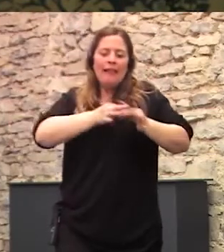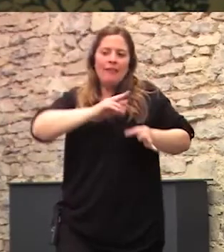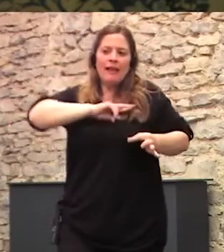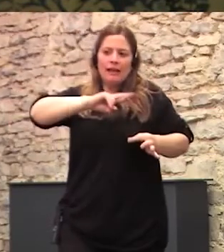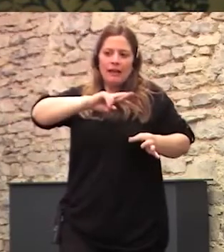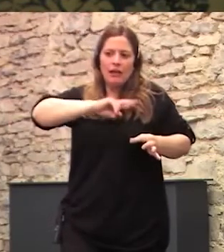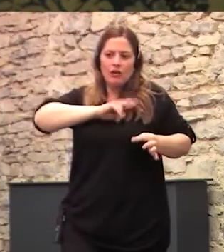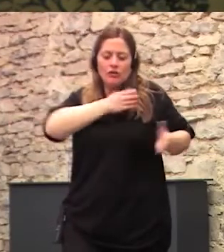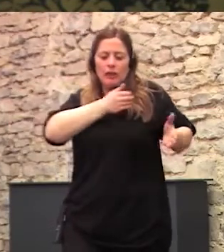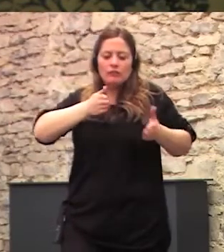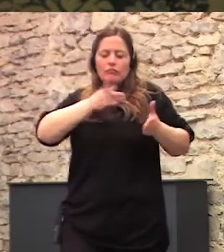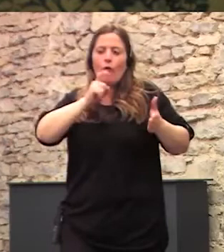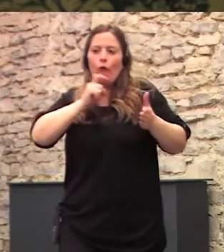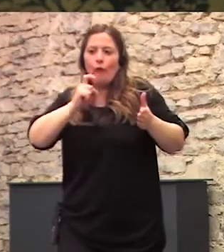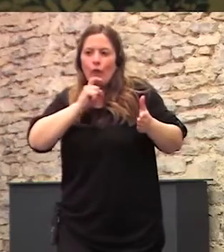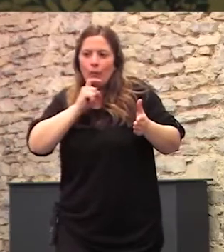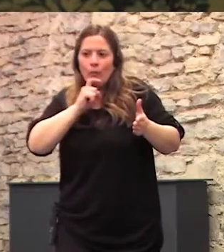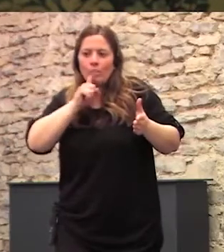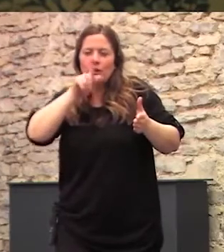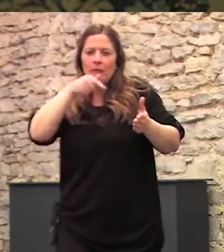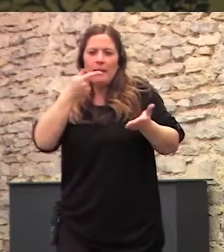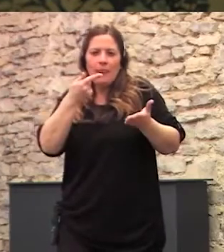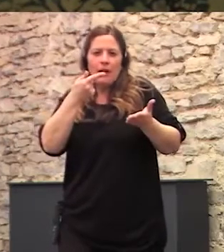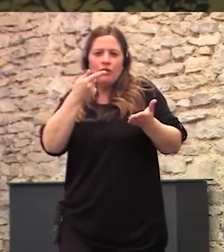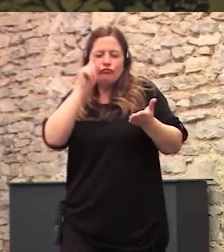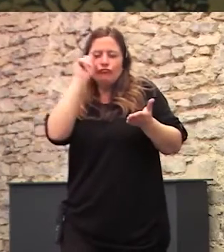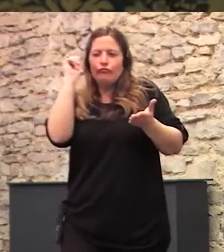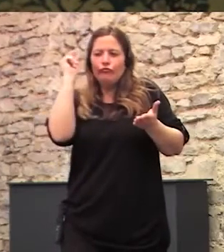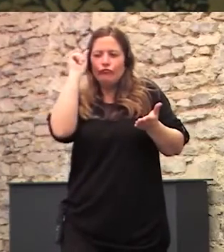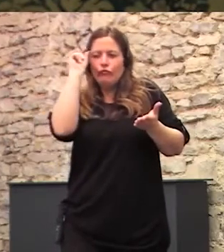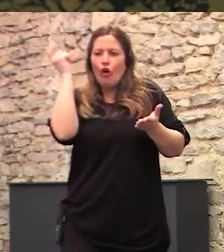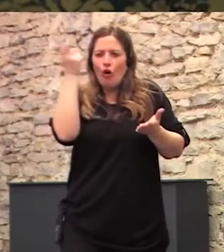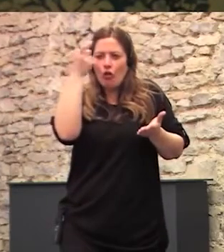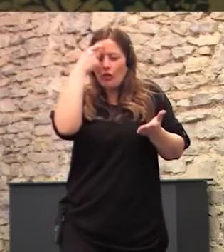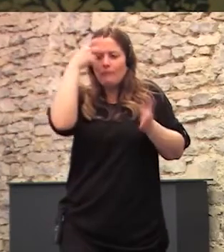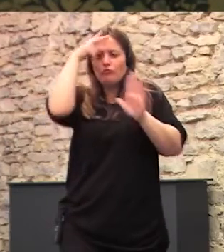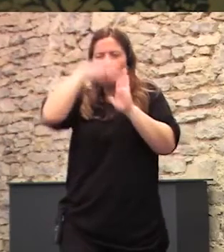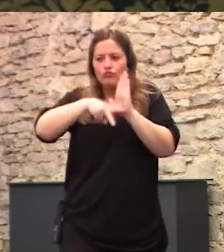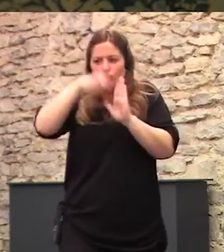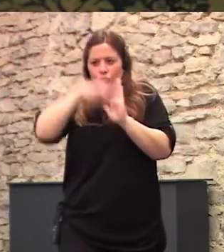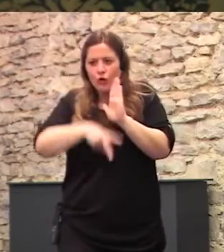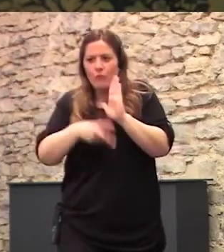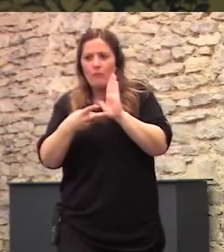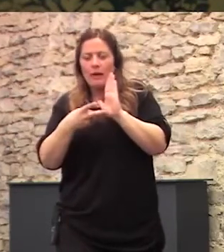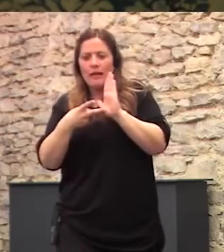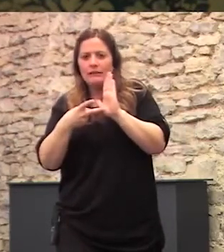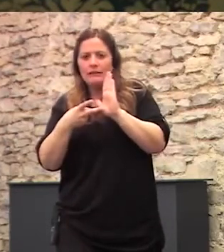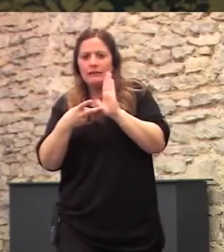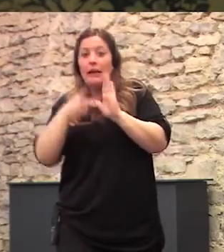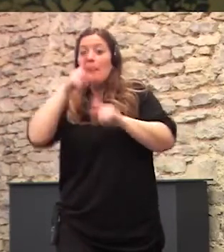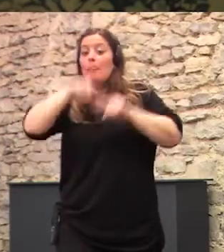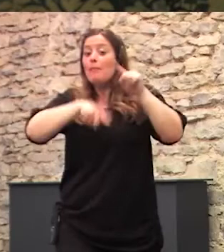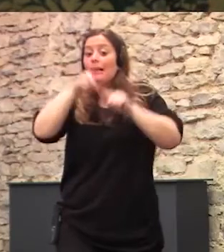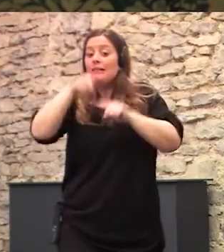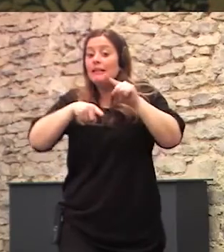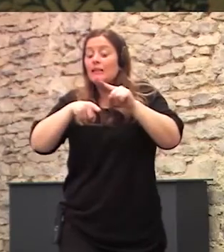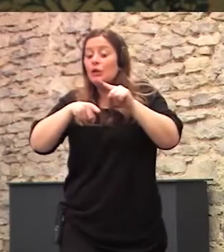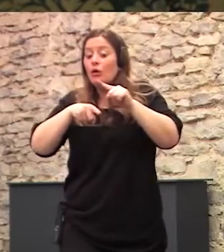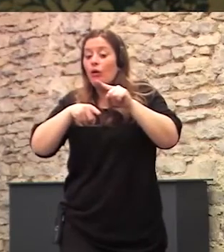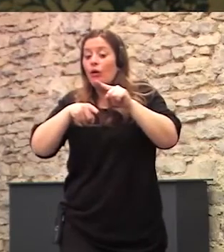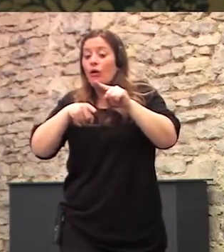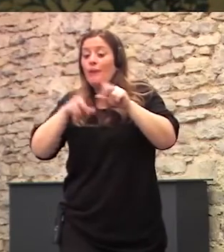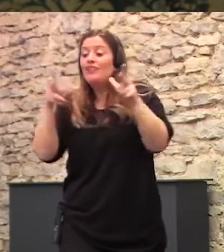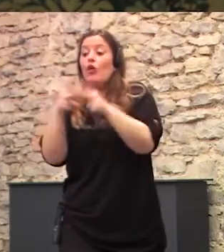de los preceptos y de las normas de acuerdo a la evolución de